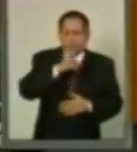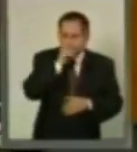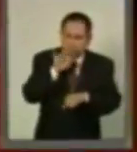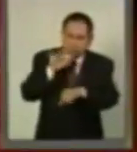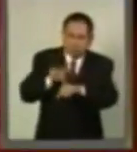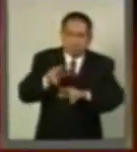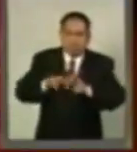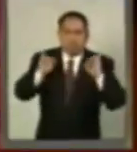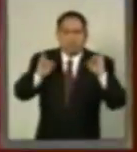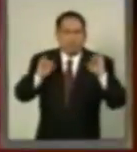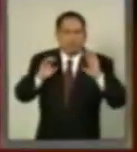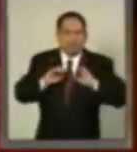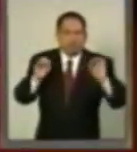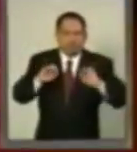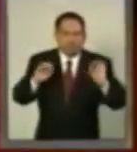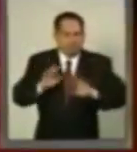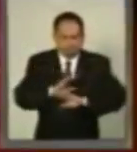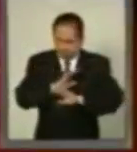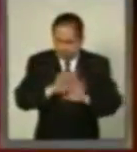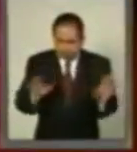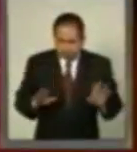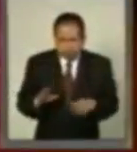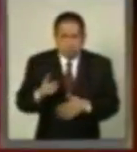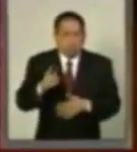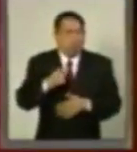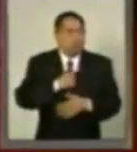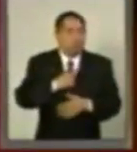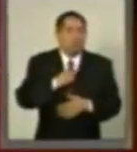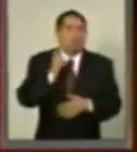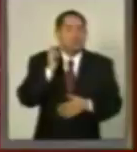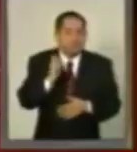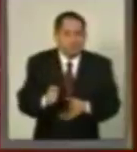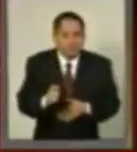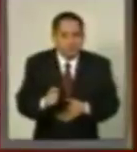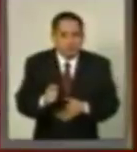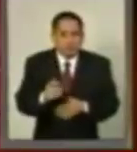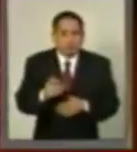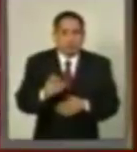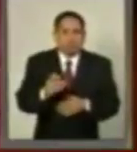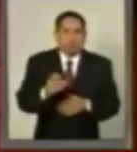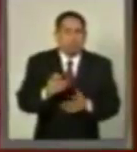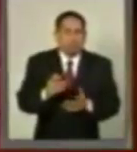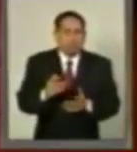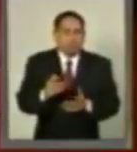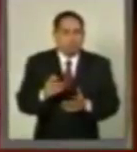tocaremos un solo centavo. Lo único que hemos procurado y lo han